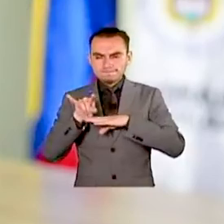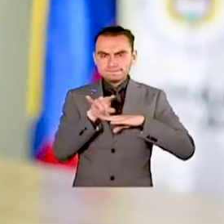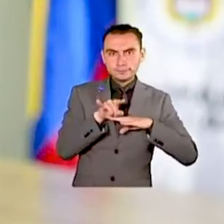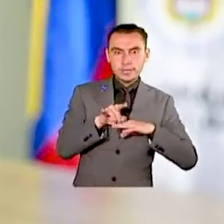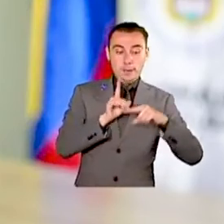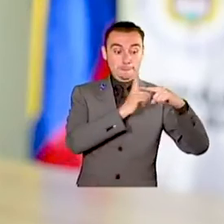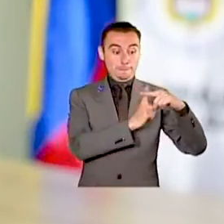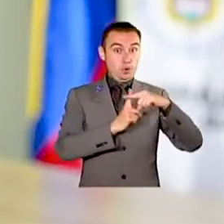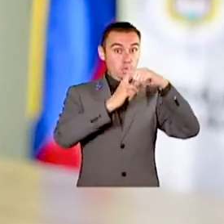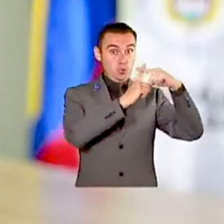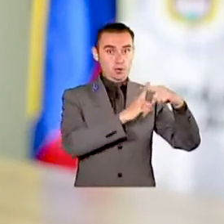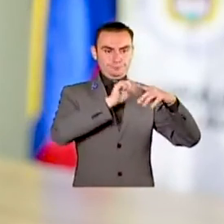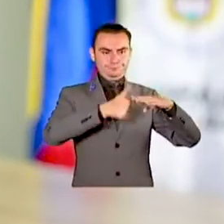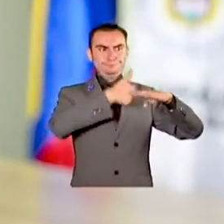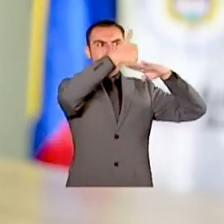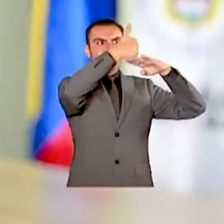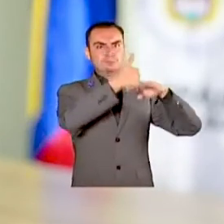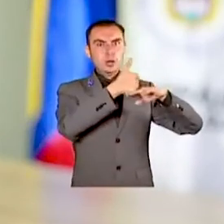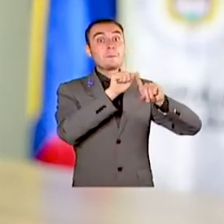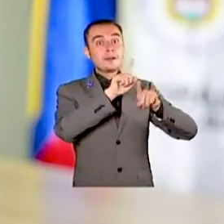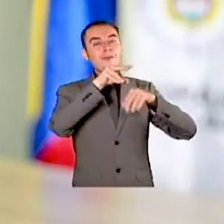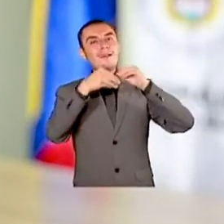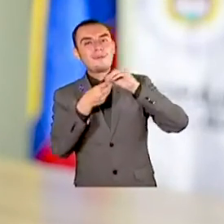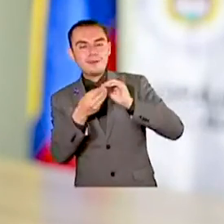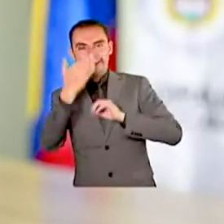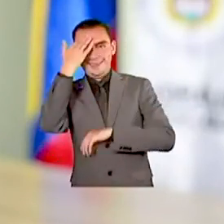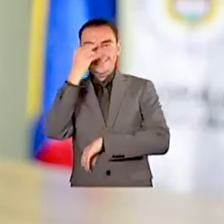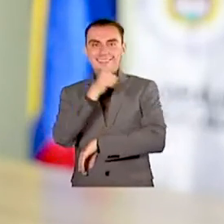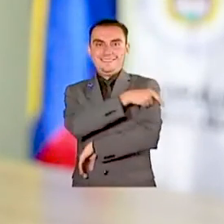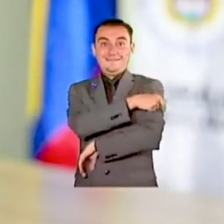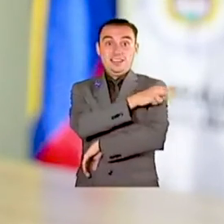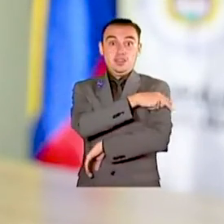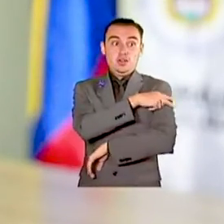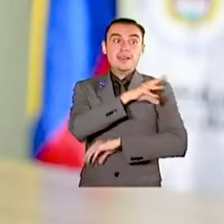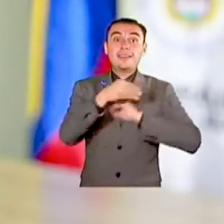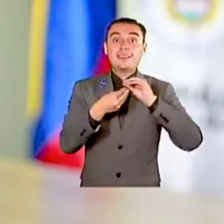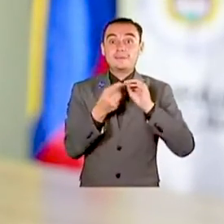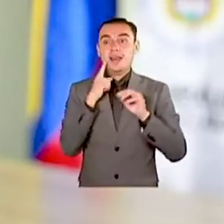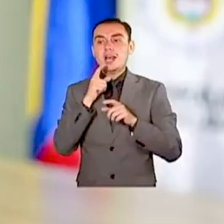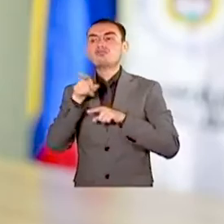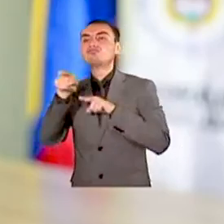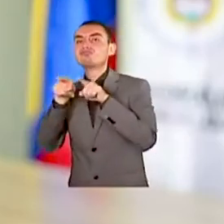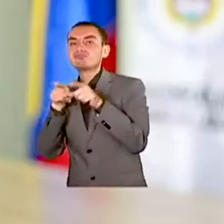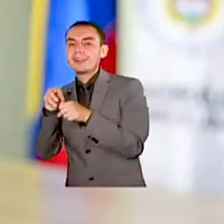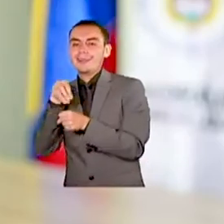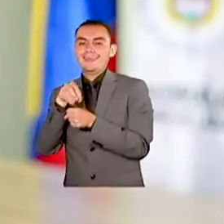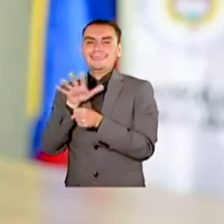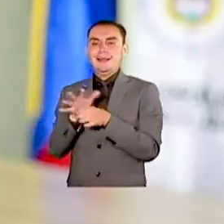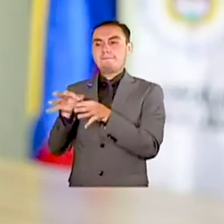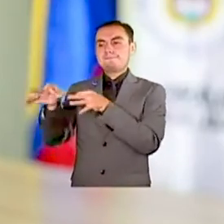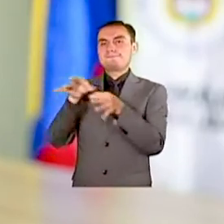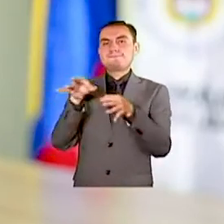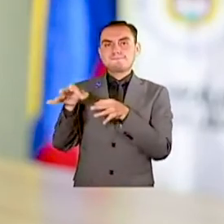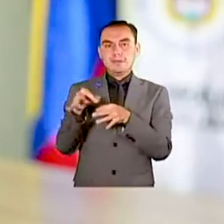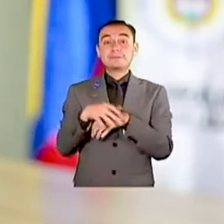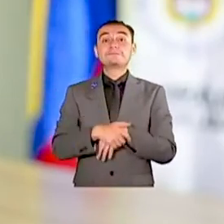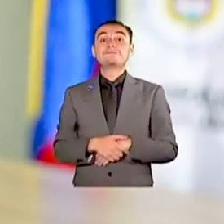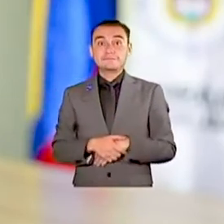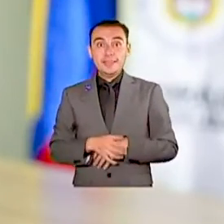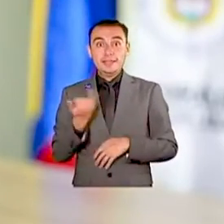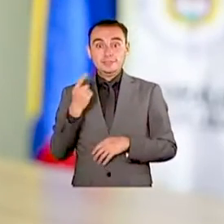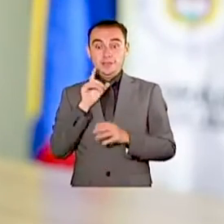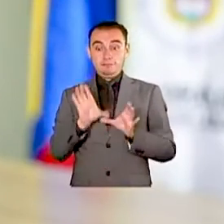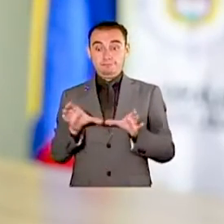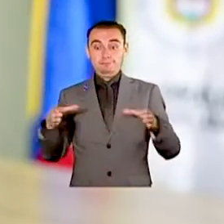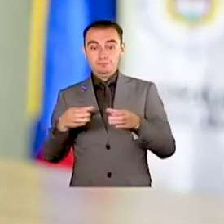la Procuraduría a la cabeza, sino con participación de la Defensoría y de los señores personeros distritales y municipales. Se crea la